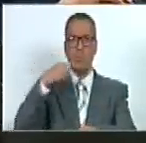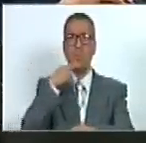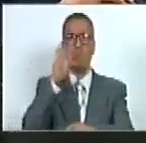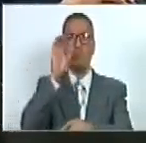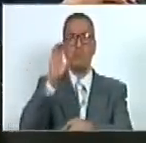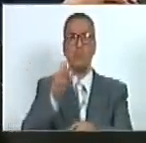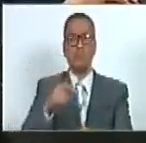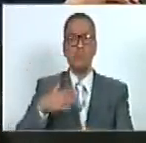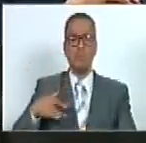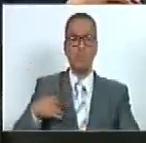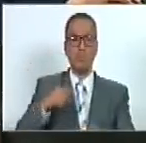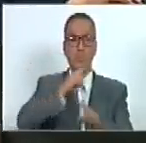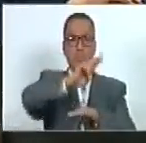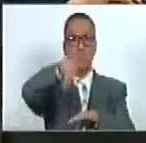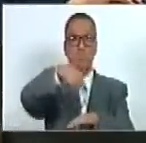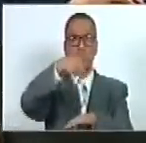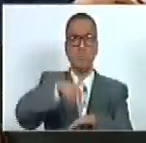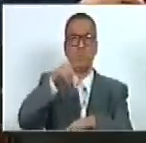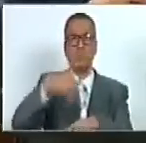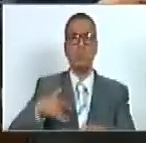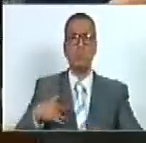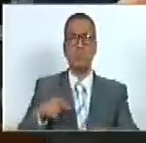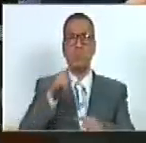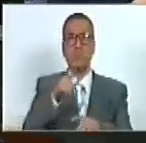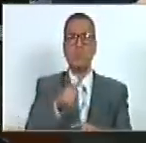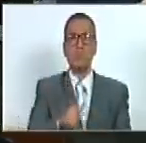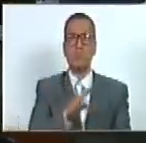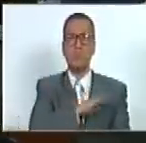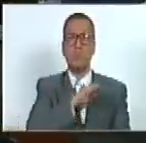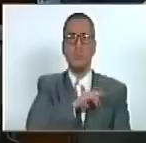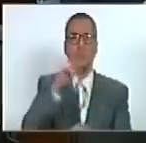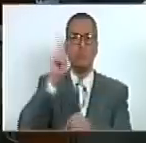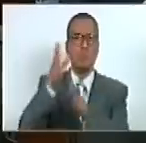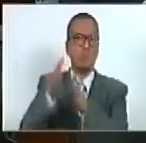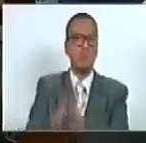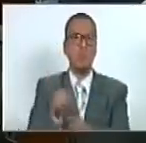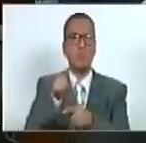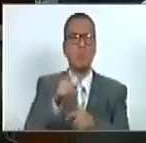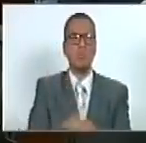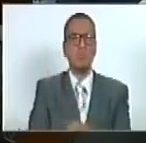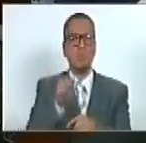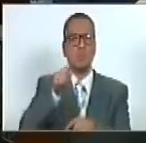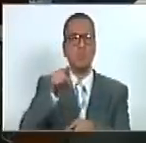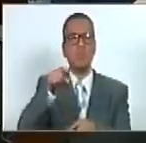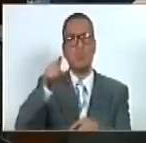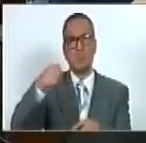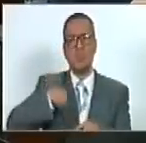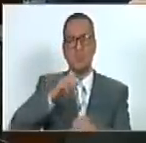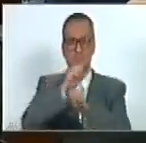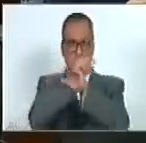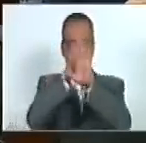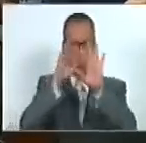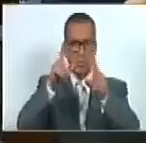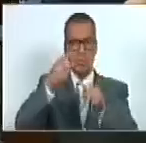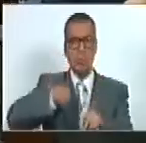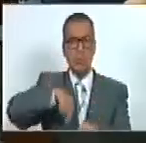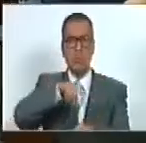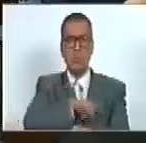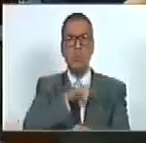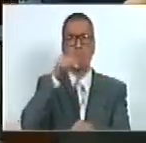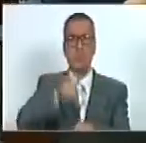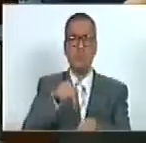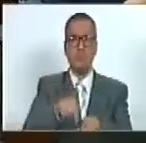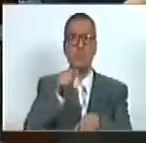patria, sentido nacional, sentido de venezolanidad, y eso sí lo tenemos bien claro aquí los que